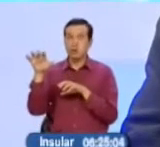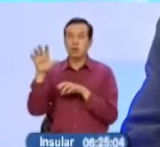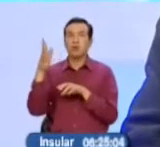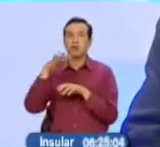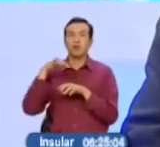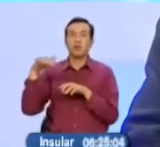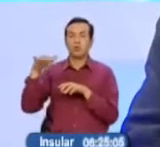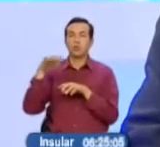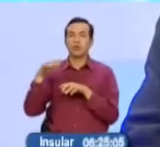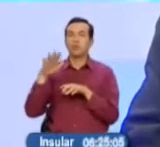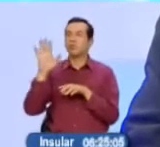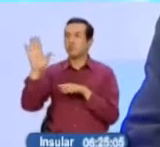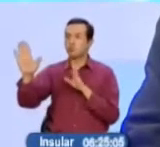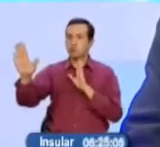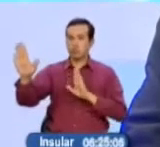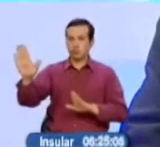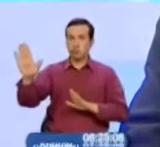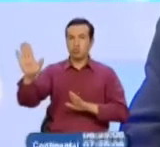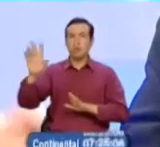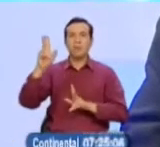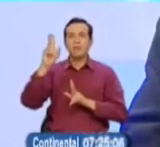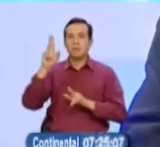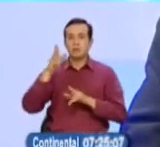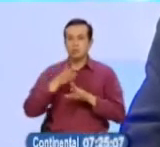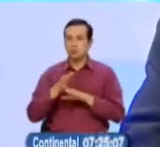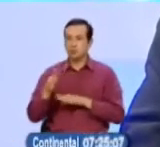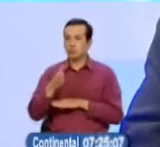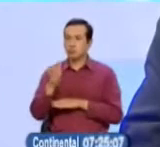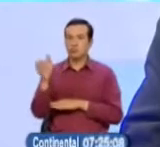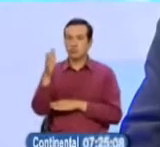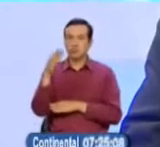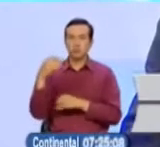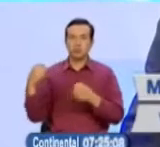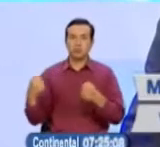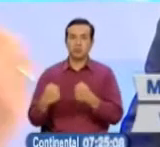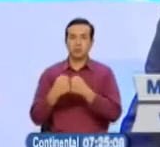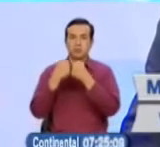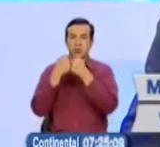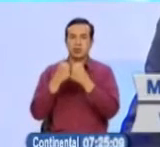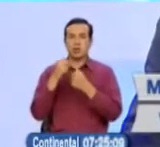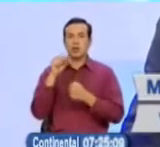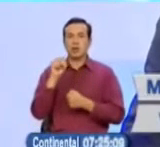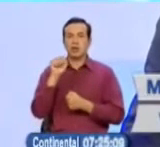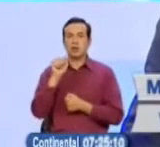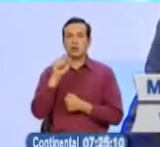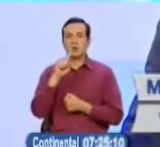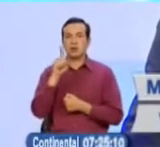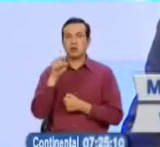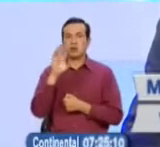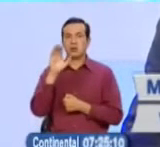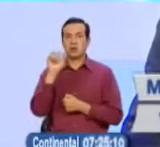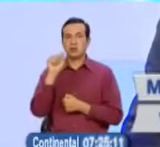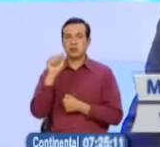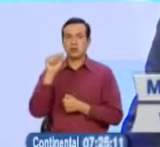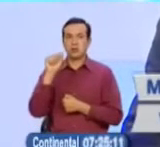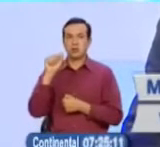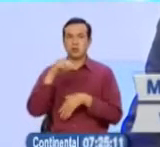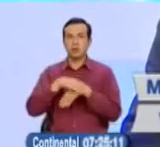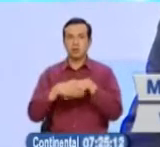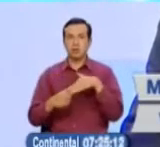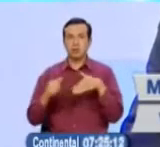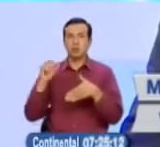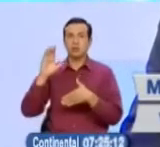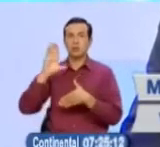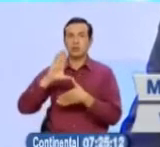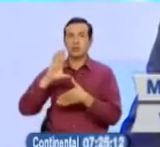en un ambiente tectónico influido por esta, por la subducción de la placa Nazca bajo el continente americano, ¿no?